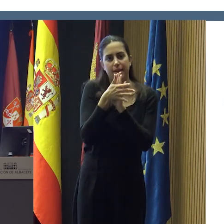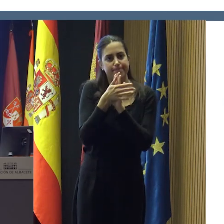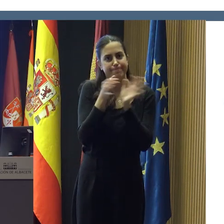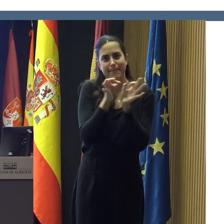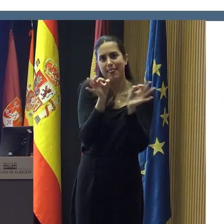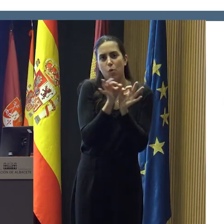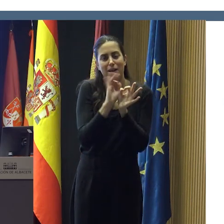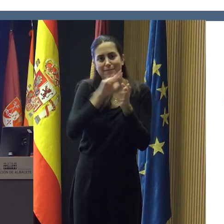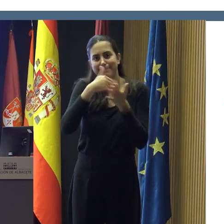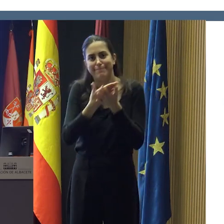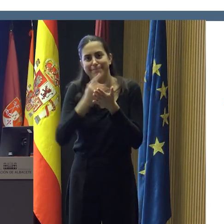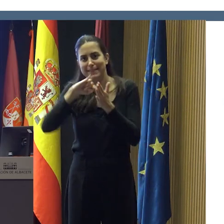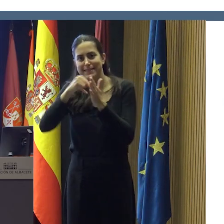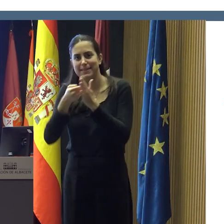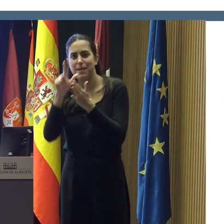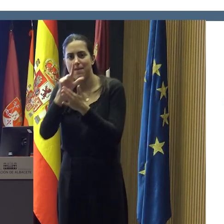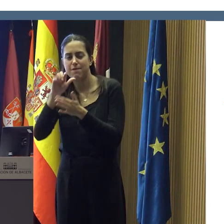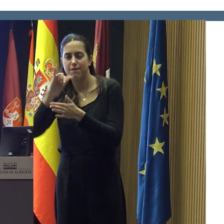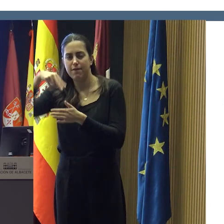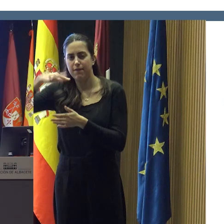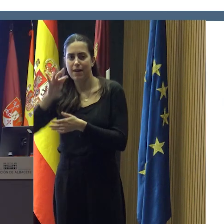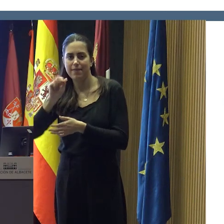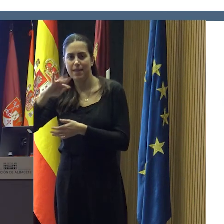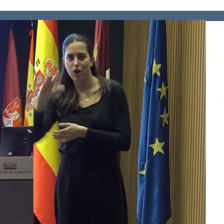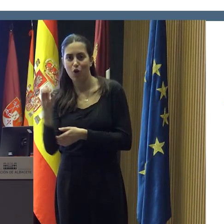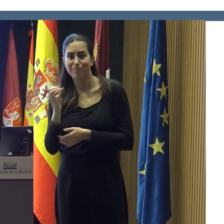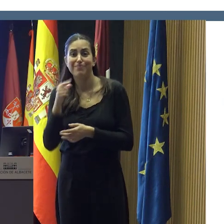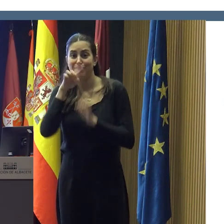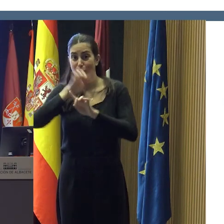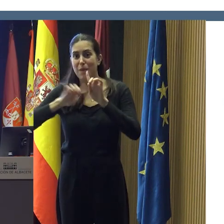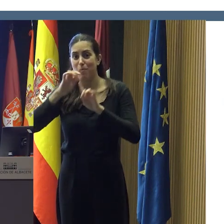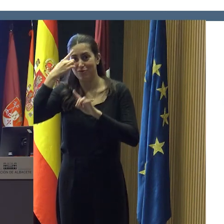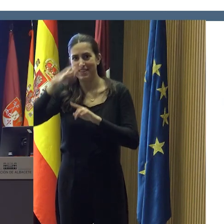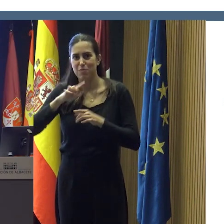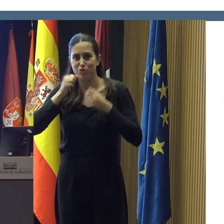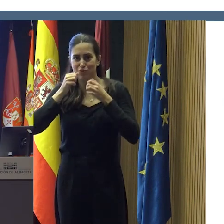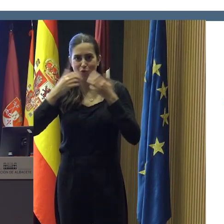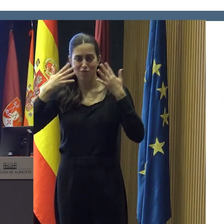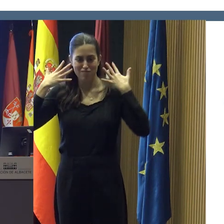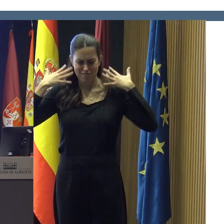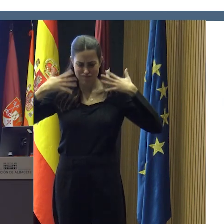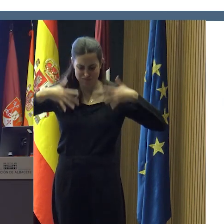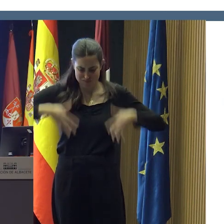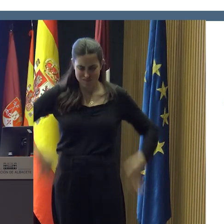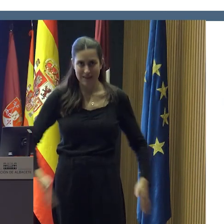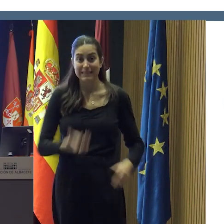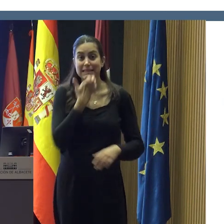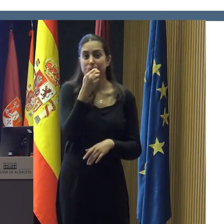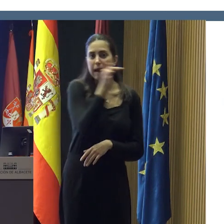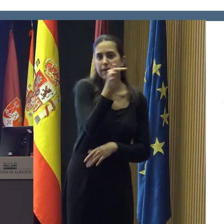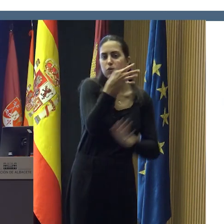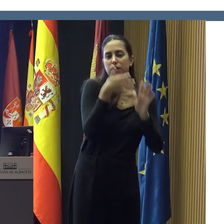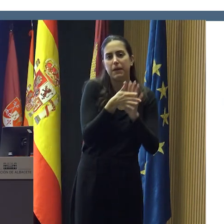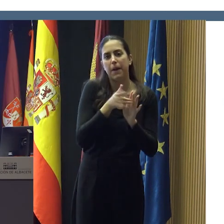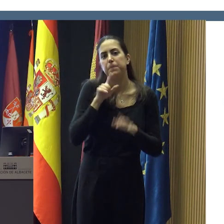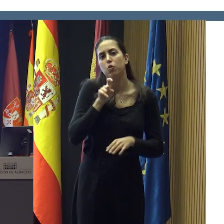tumorales han llegado al sistema linfático, y eso es un problema porque ha podido expandirse por el resto del cuerpo. Si ese ganglio linfático da negativo, significa que